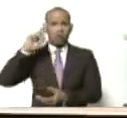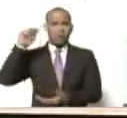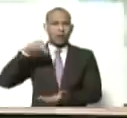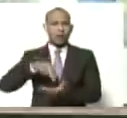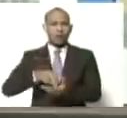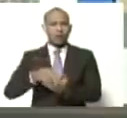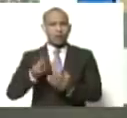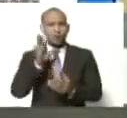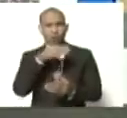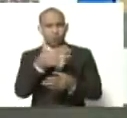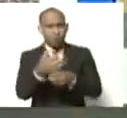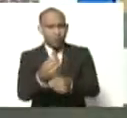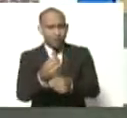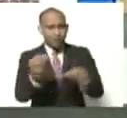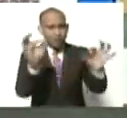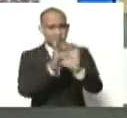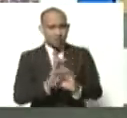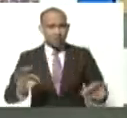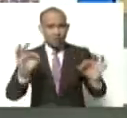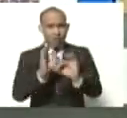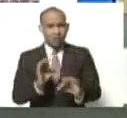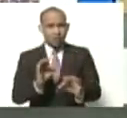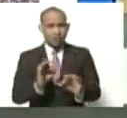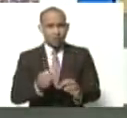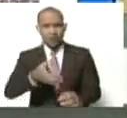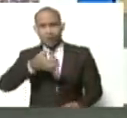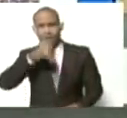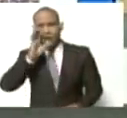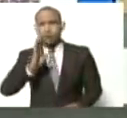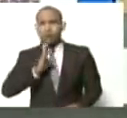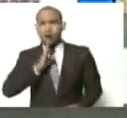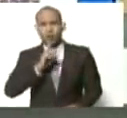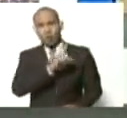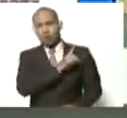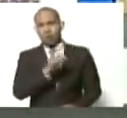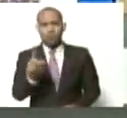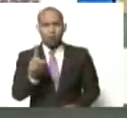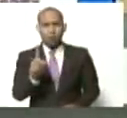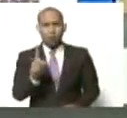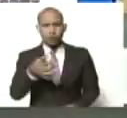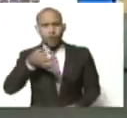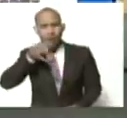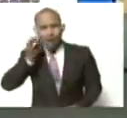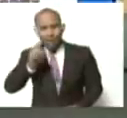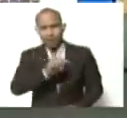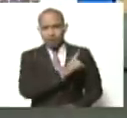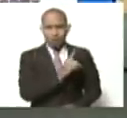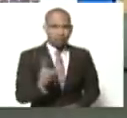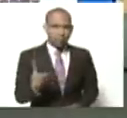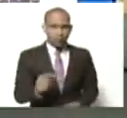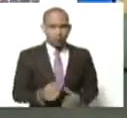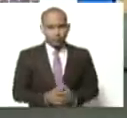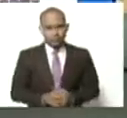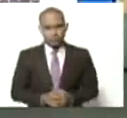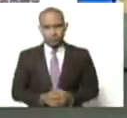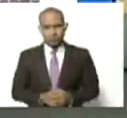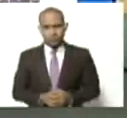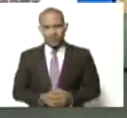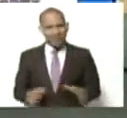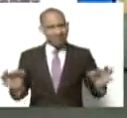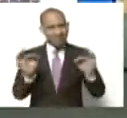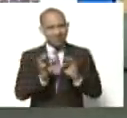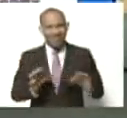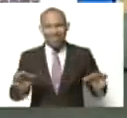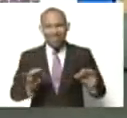confíe de nada, ni de un vaso de agua que te pasen, ni de una taza de café. Nada es